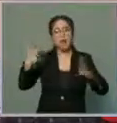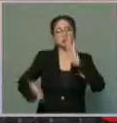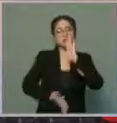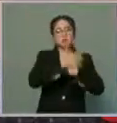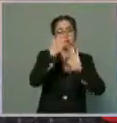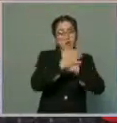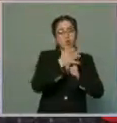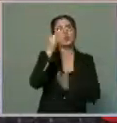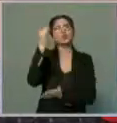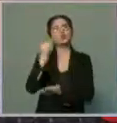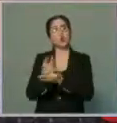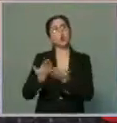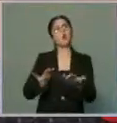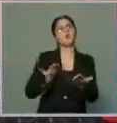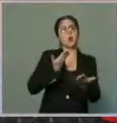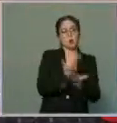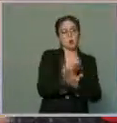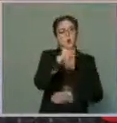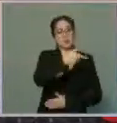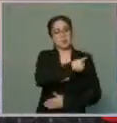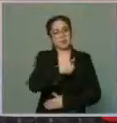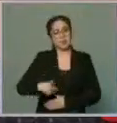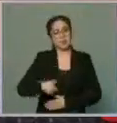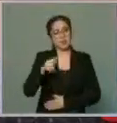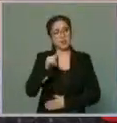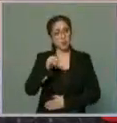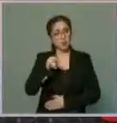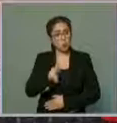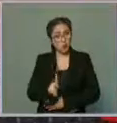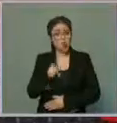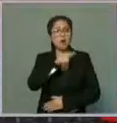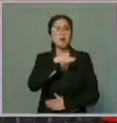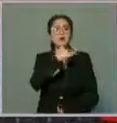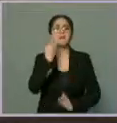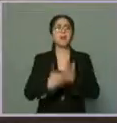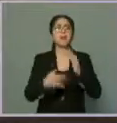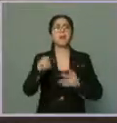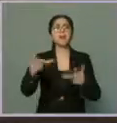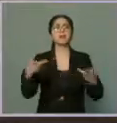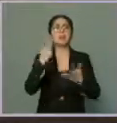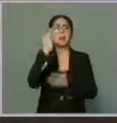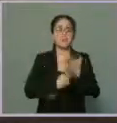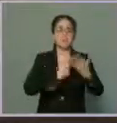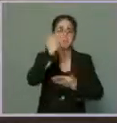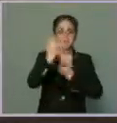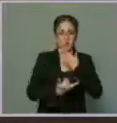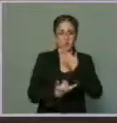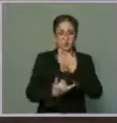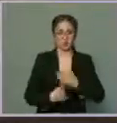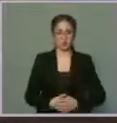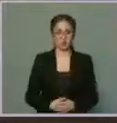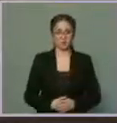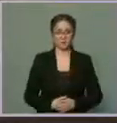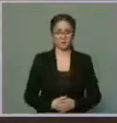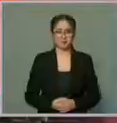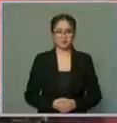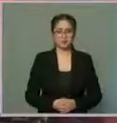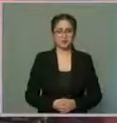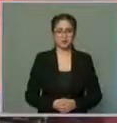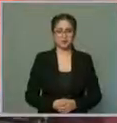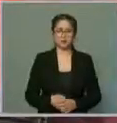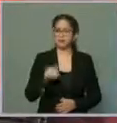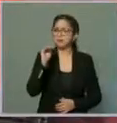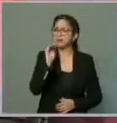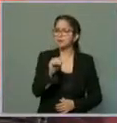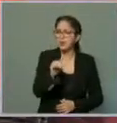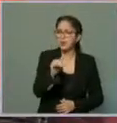una exigencia del presidente Trump que, no está respaldada en un proyecto como tal. Pero, o sea, de alguna manera, entonces,